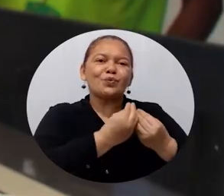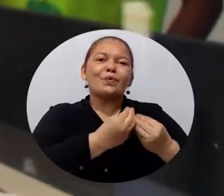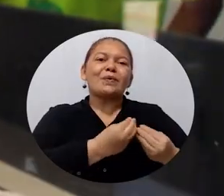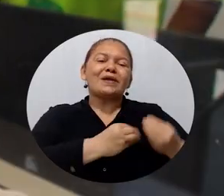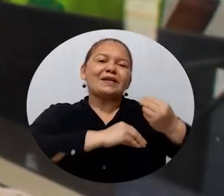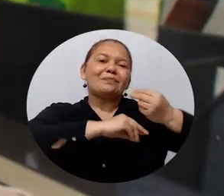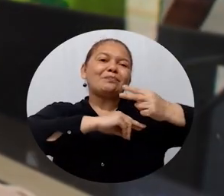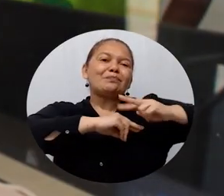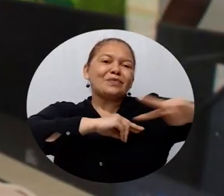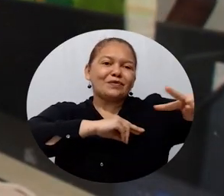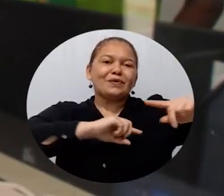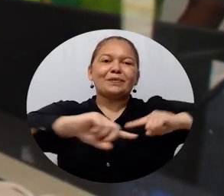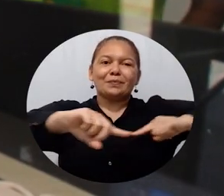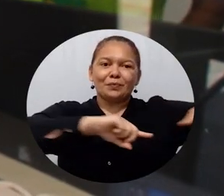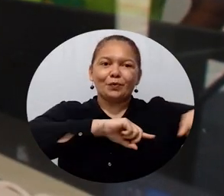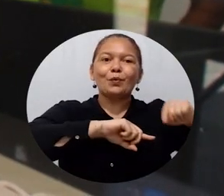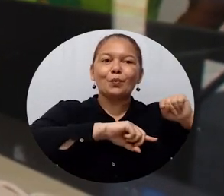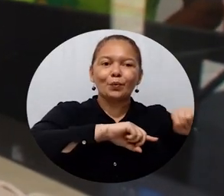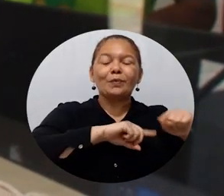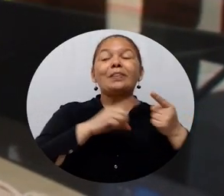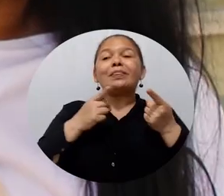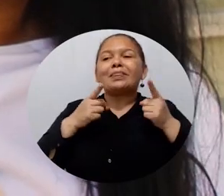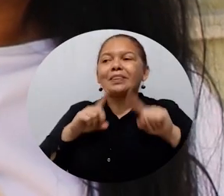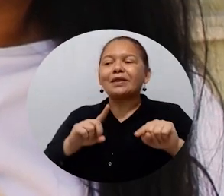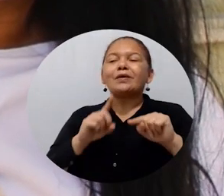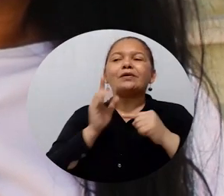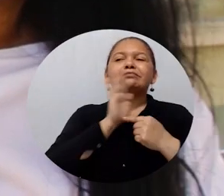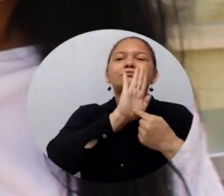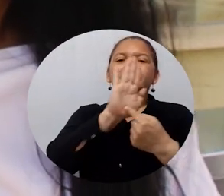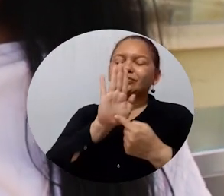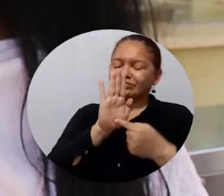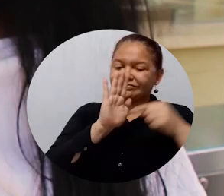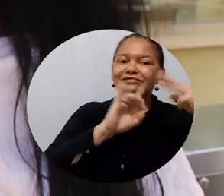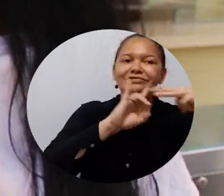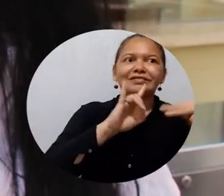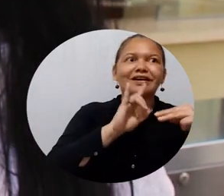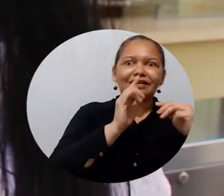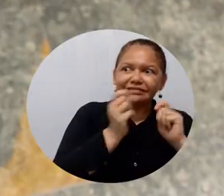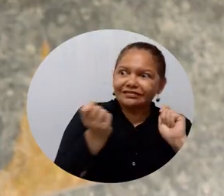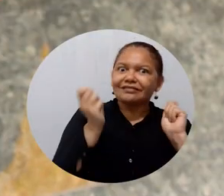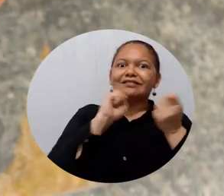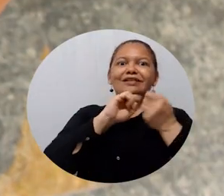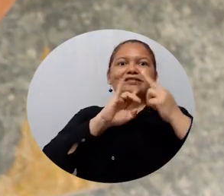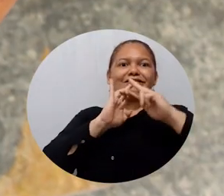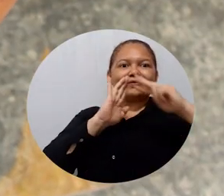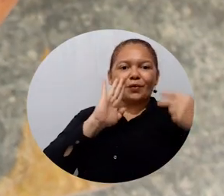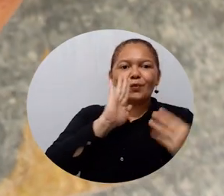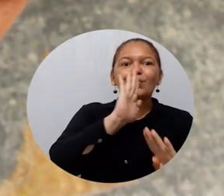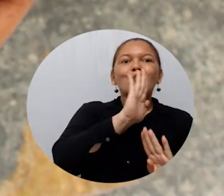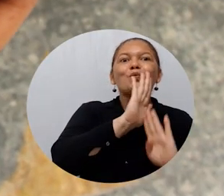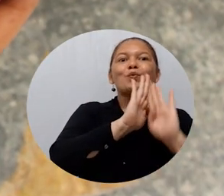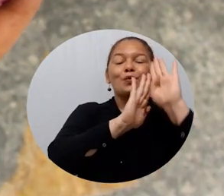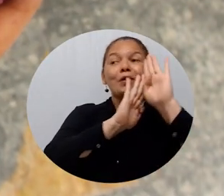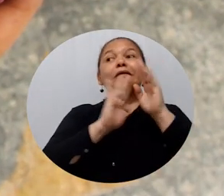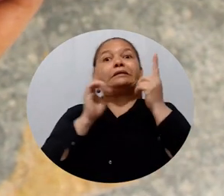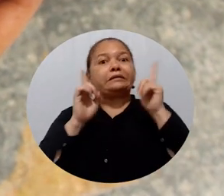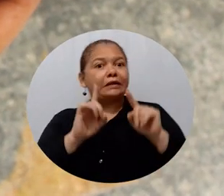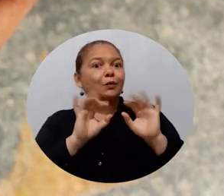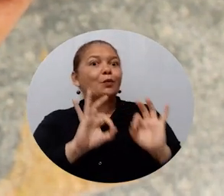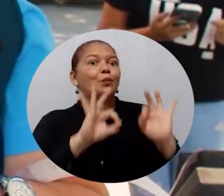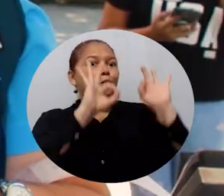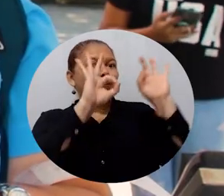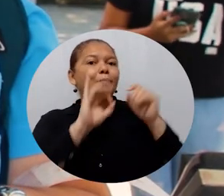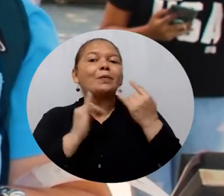vicerrectoría administrativa y además de ratificar el compromiso de la alma máter con la modernización tecnológica y la innovación evita